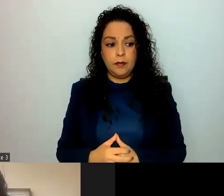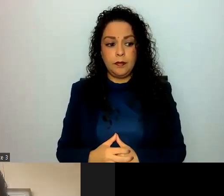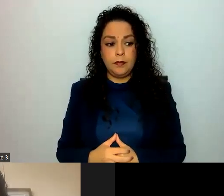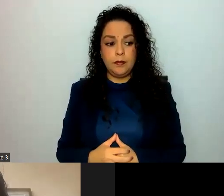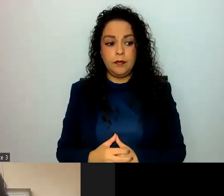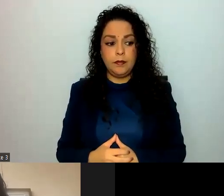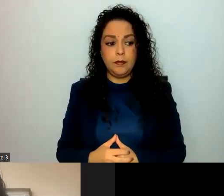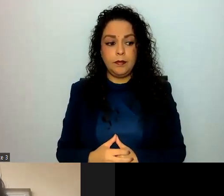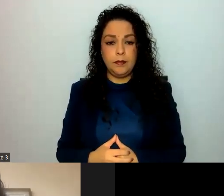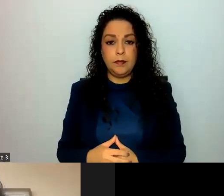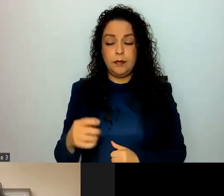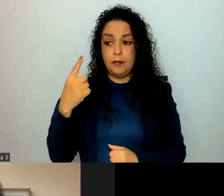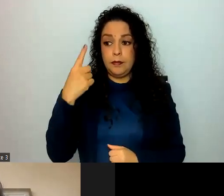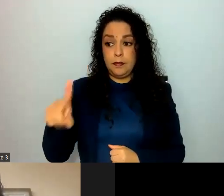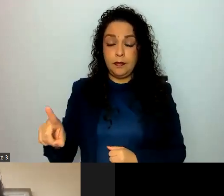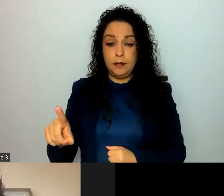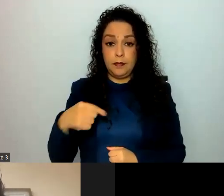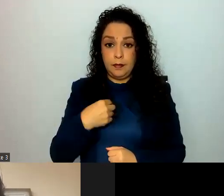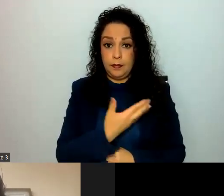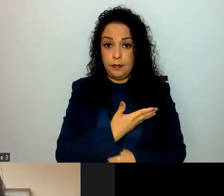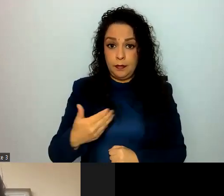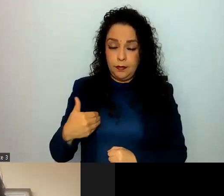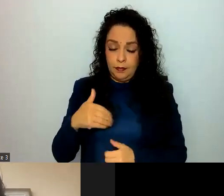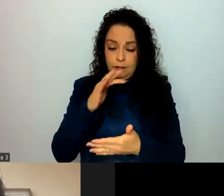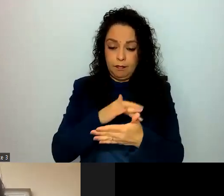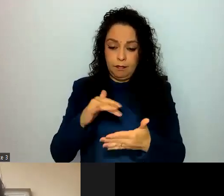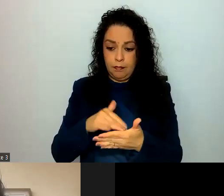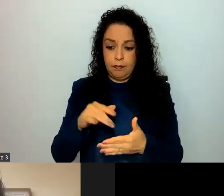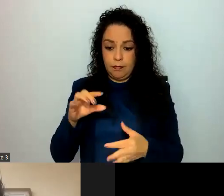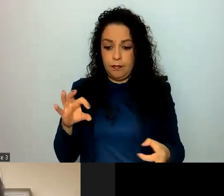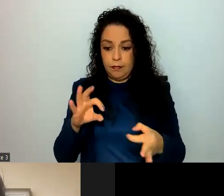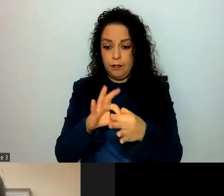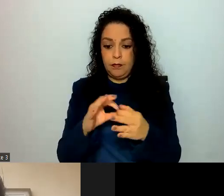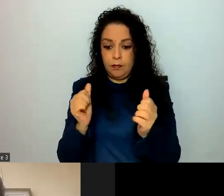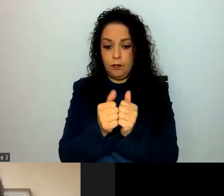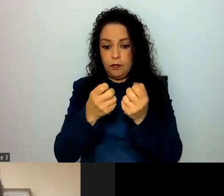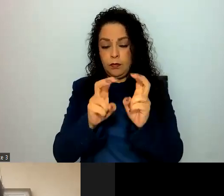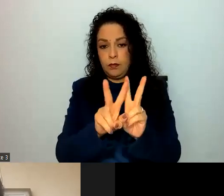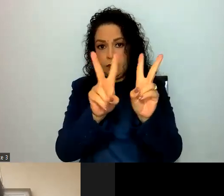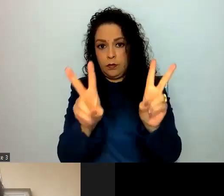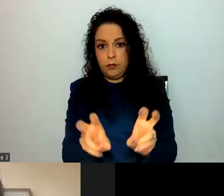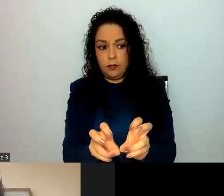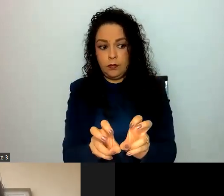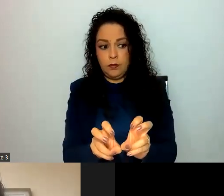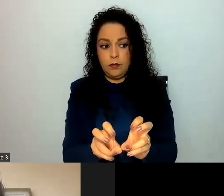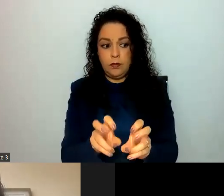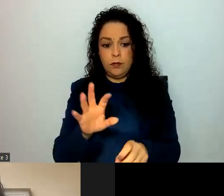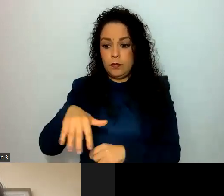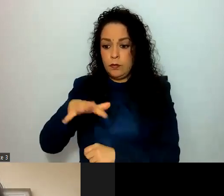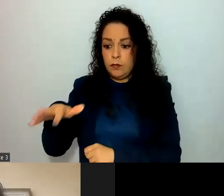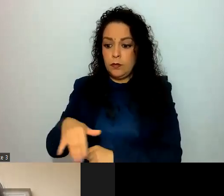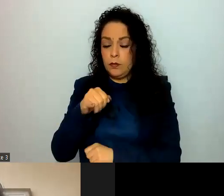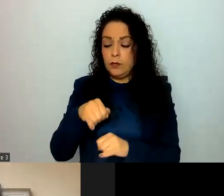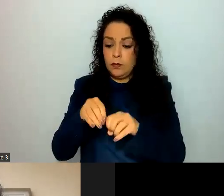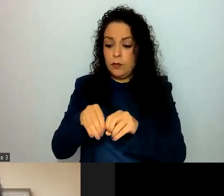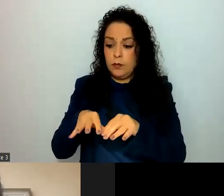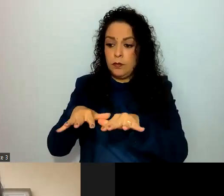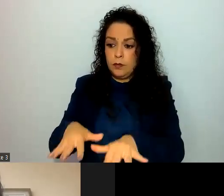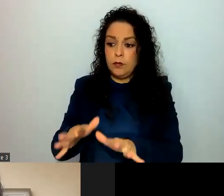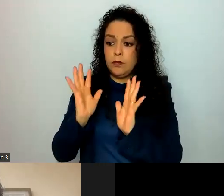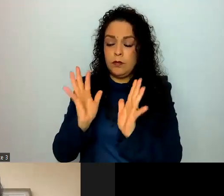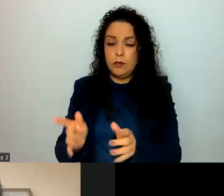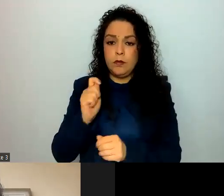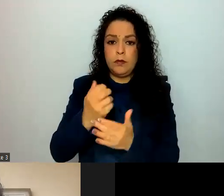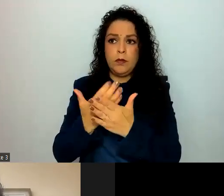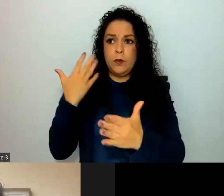Por instrucciones de la presidencia se da lectura al acuerdo relacionado a este punto del orden del día. Derivado de la búsqueda exhaustiva y minuciosa realizada en el archivo